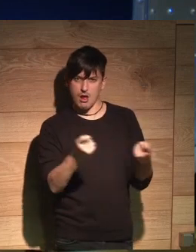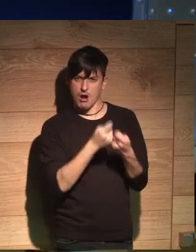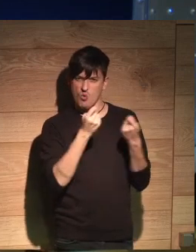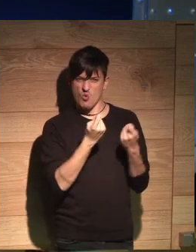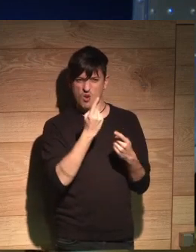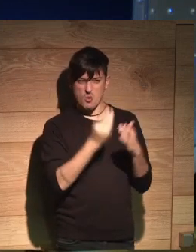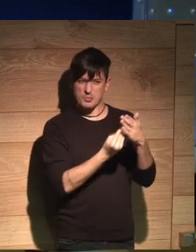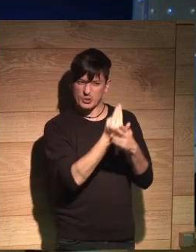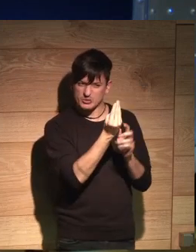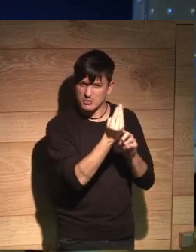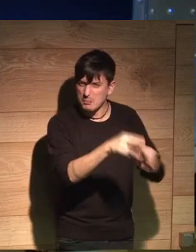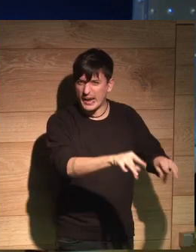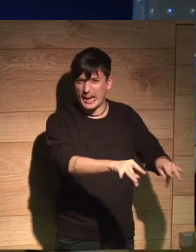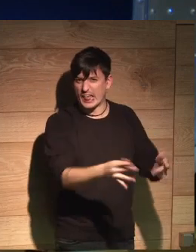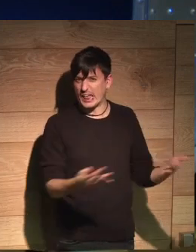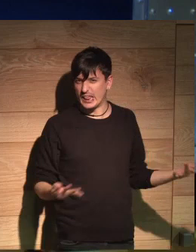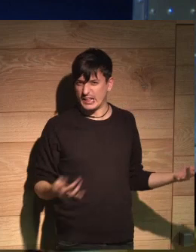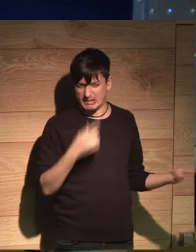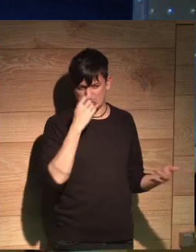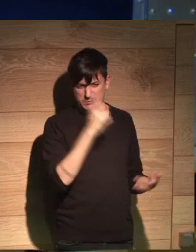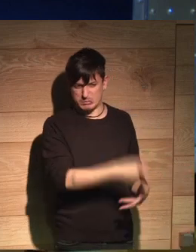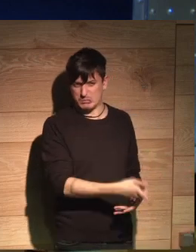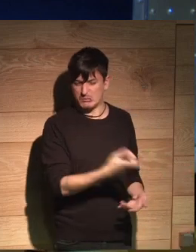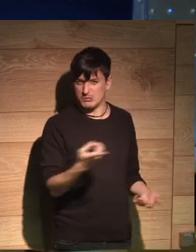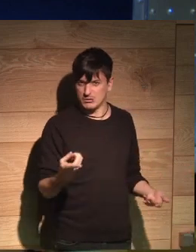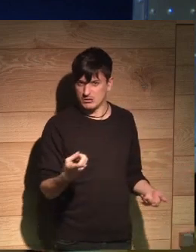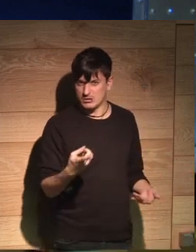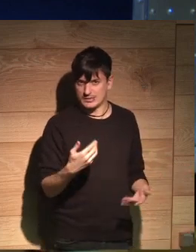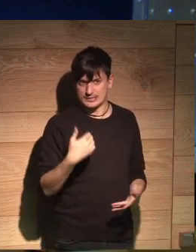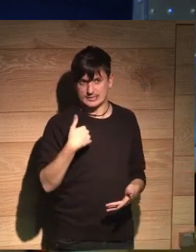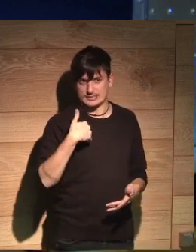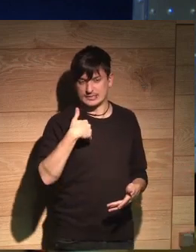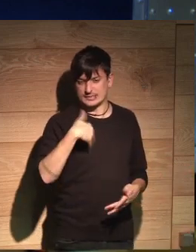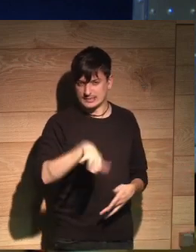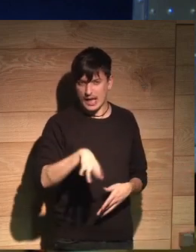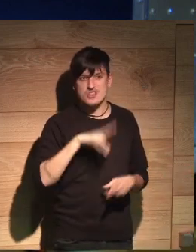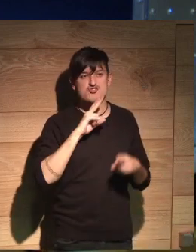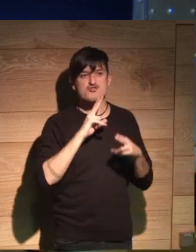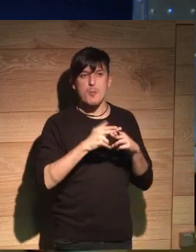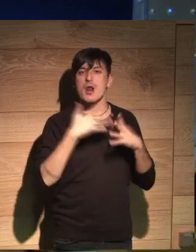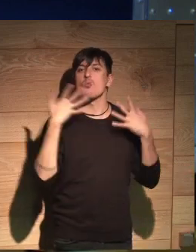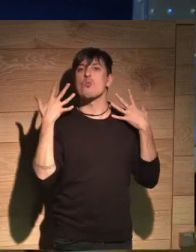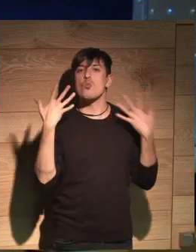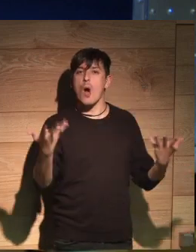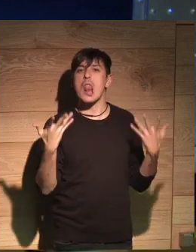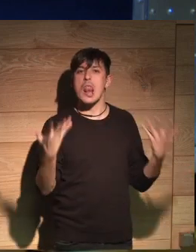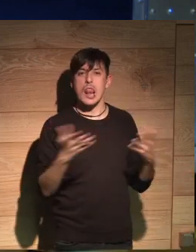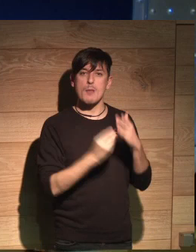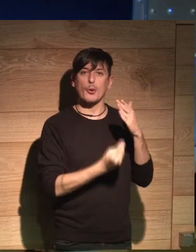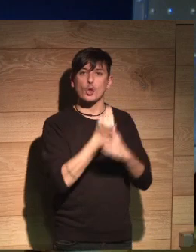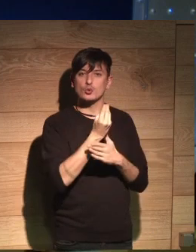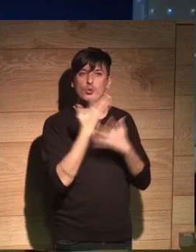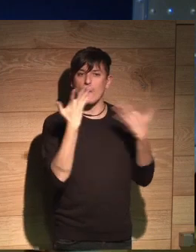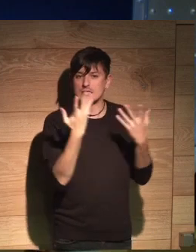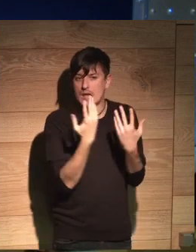que no sirven absolutamente para nada y es el momento de ponerle cara, ponerle nombre y que la gente sepa cuáles son. Y ya cada